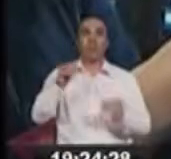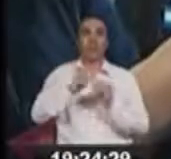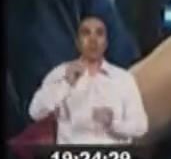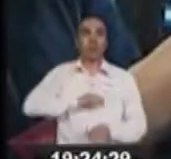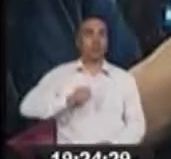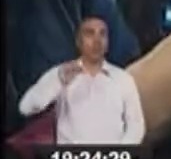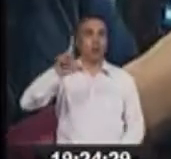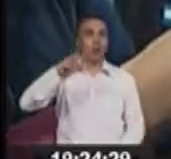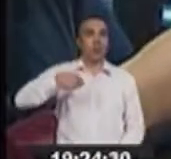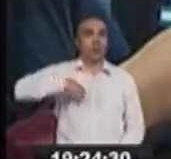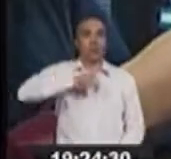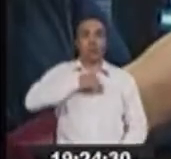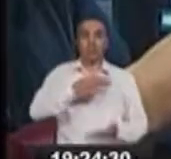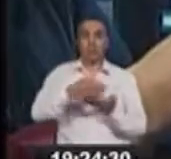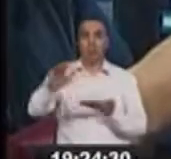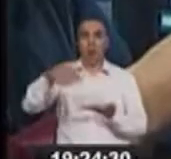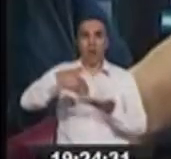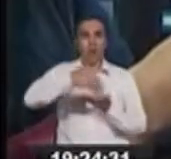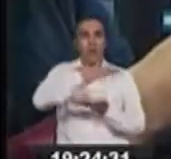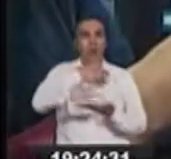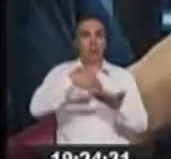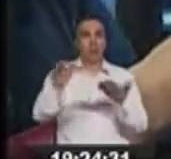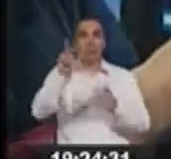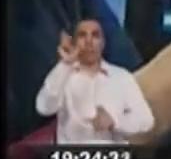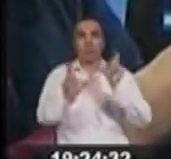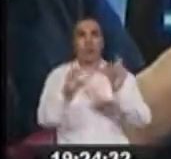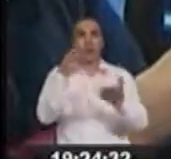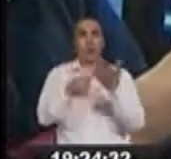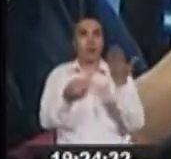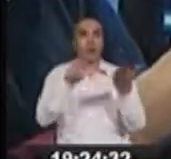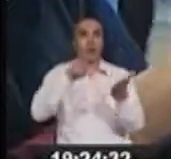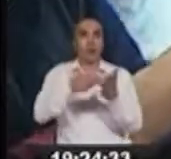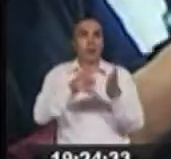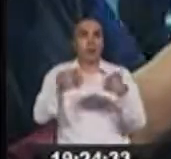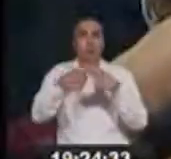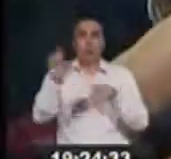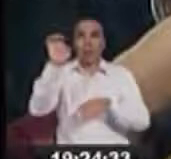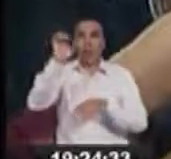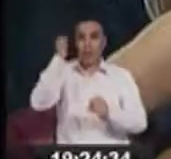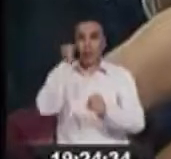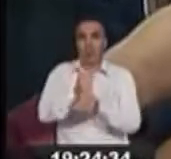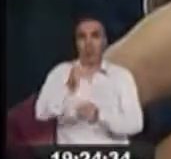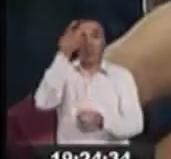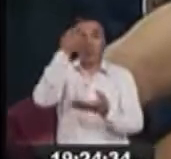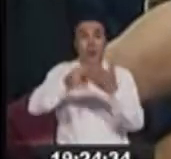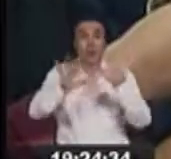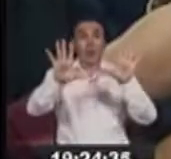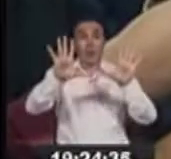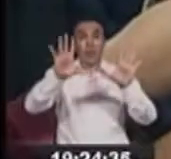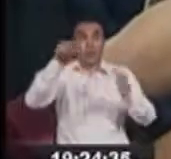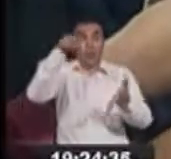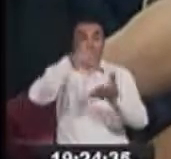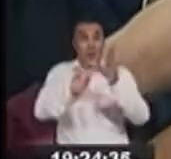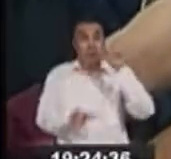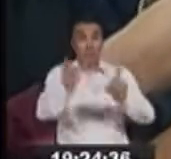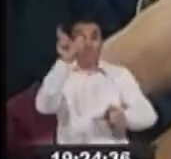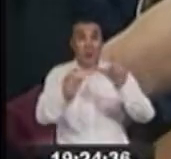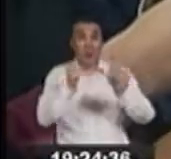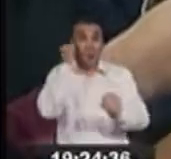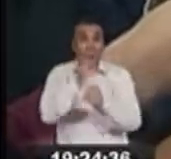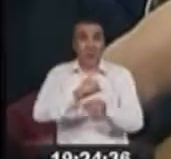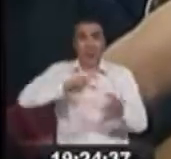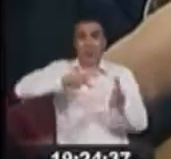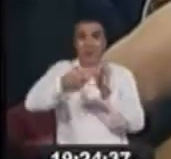Hemos eliminado vacantes que pudieron haber sido ocupadas a partir de enero. Por cada 10.000 puestos estamos hablando